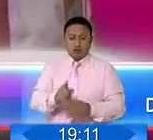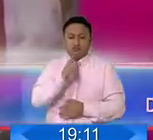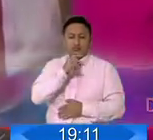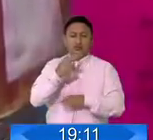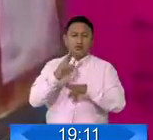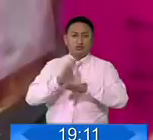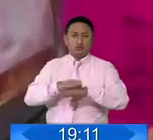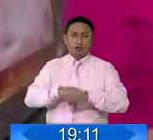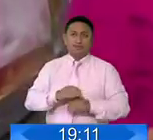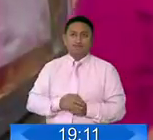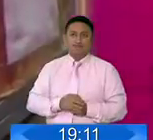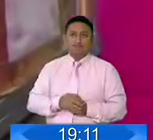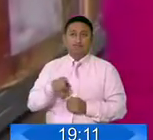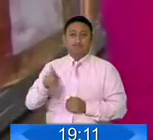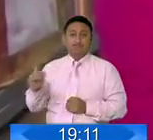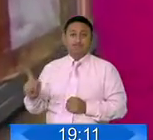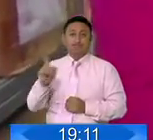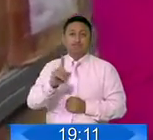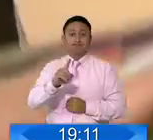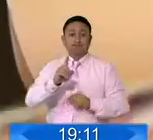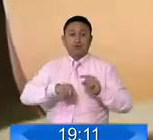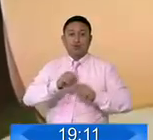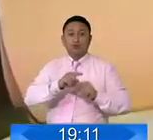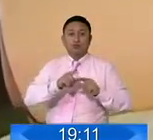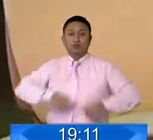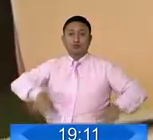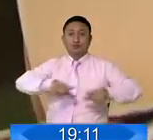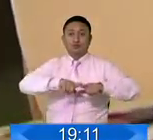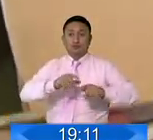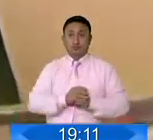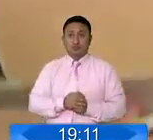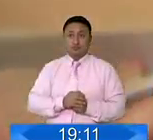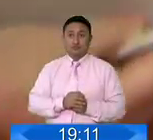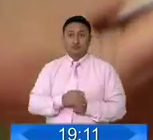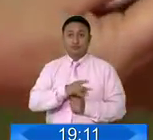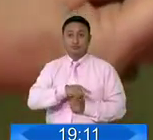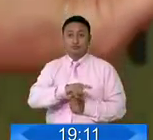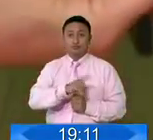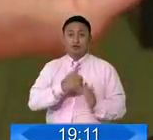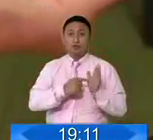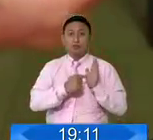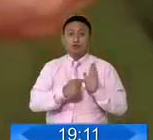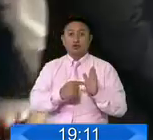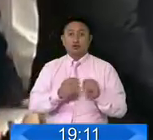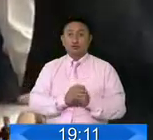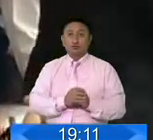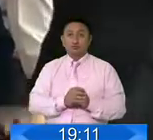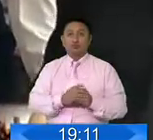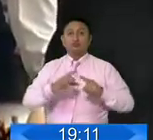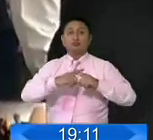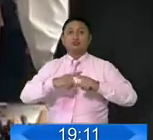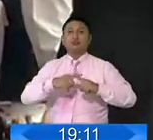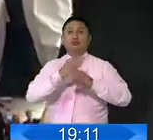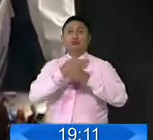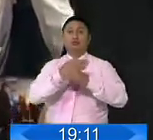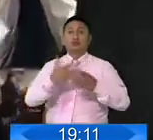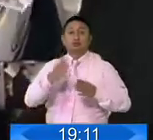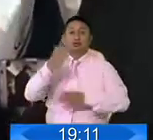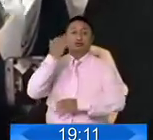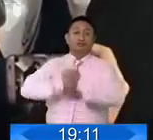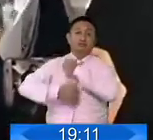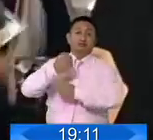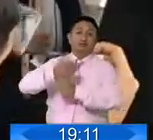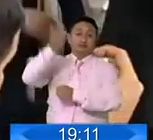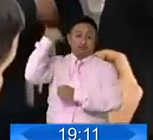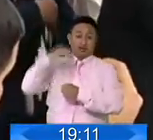vocal denunciante acudió a algunos de los predios involucrados, con lo cual más exfuncionarios de la década pasada